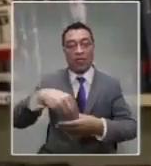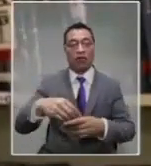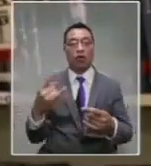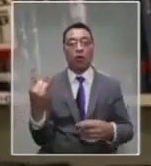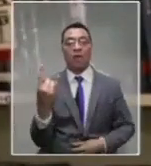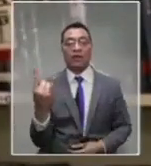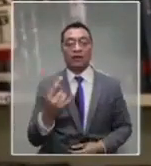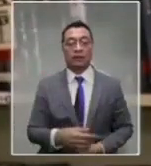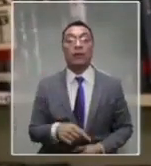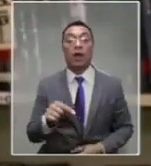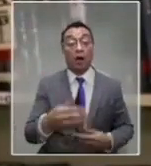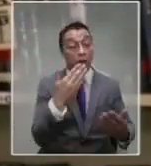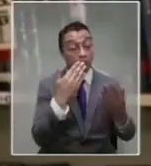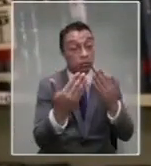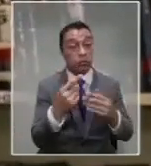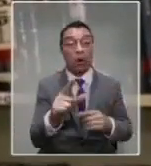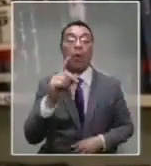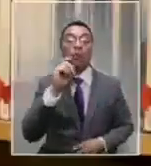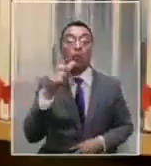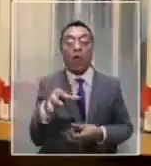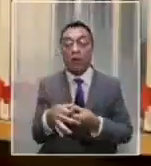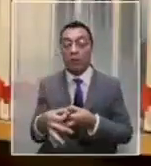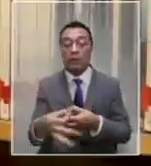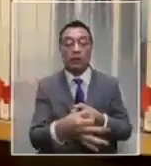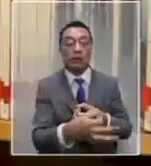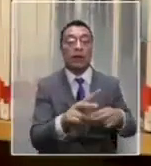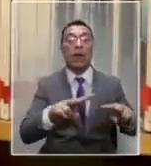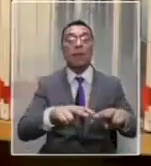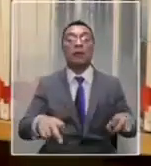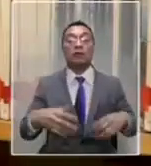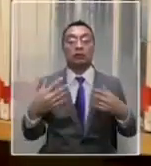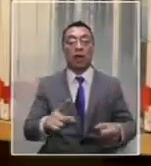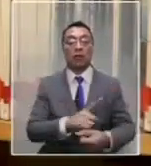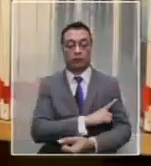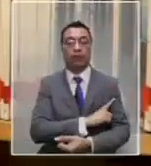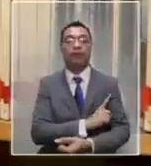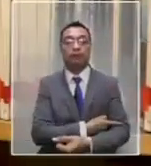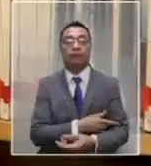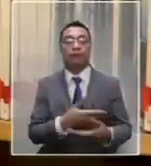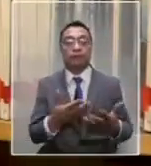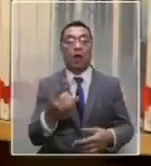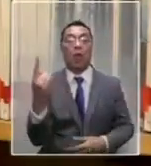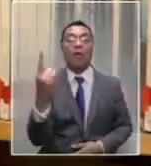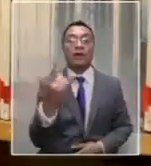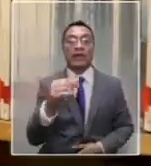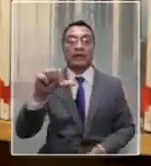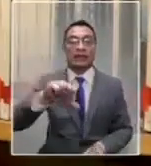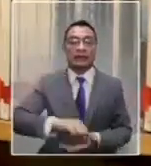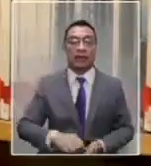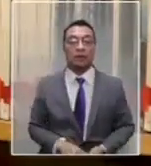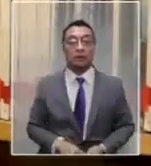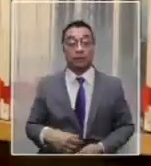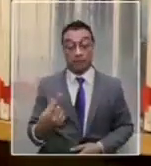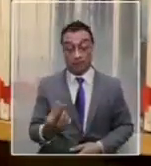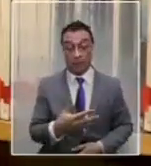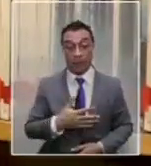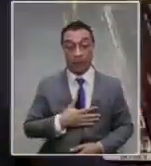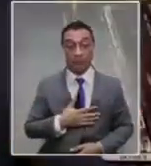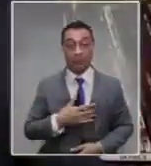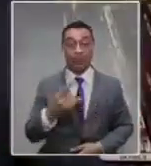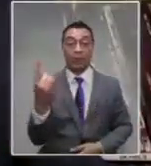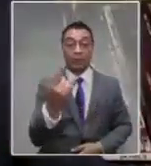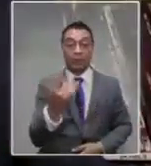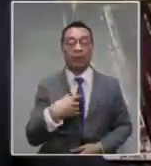la universidad. Ahora, hablemos concretamente de cuáles son esas áreas de la investigación que se está potenciando en la Universidad Central. Bueno, en